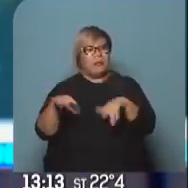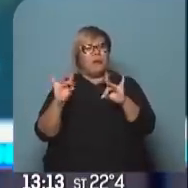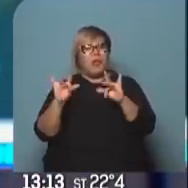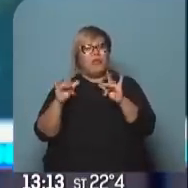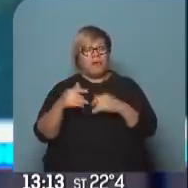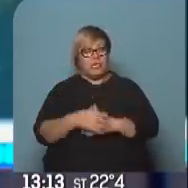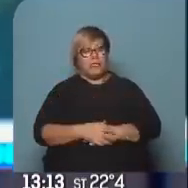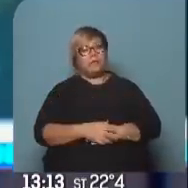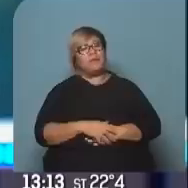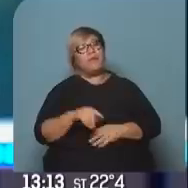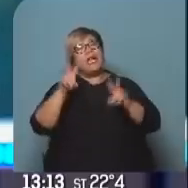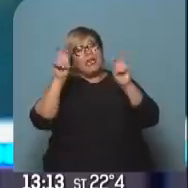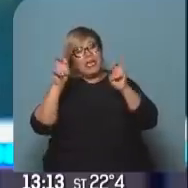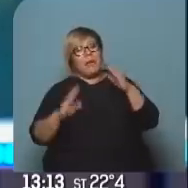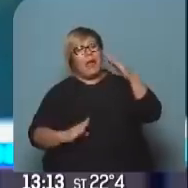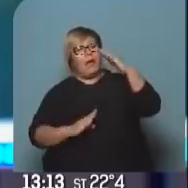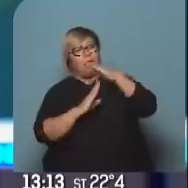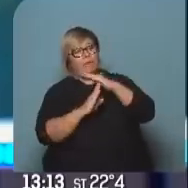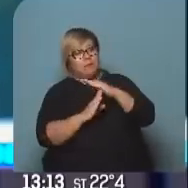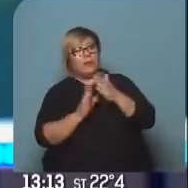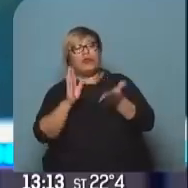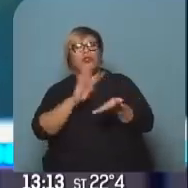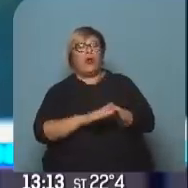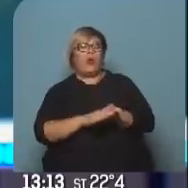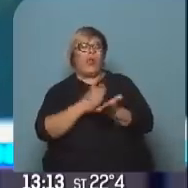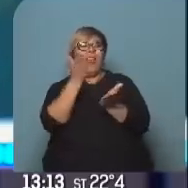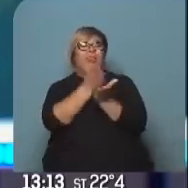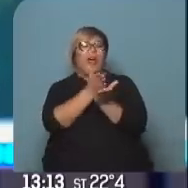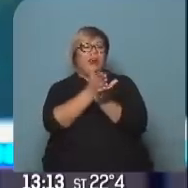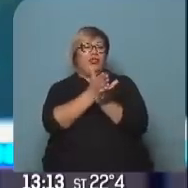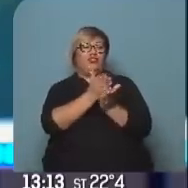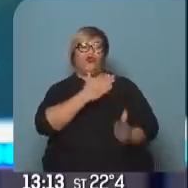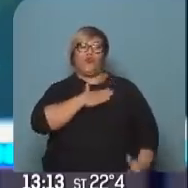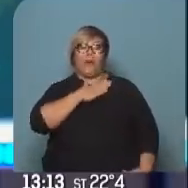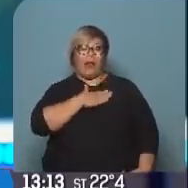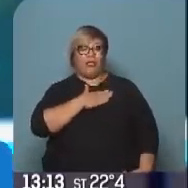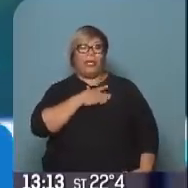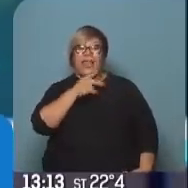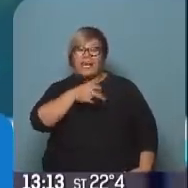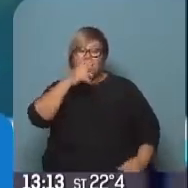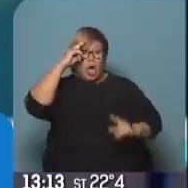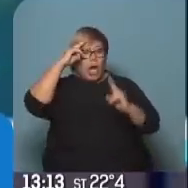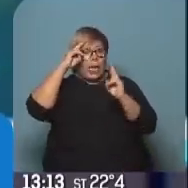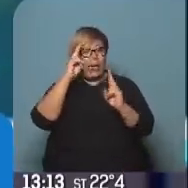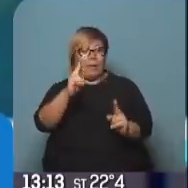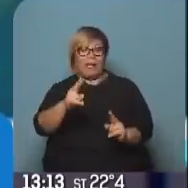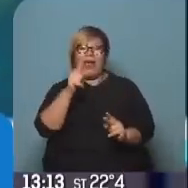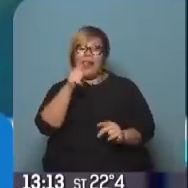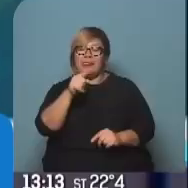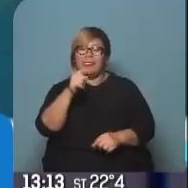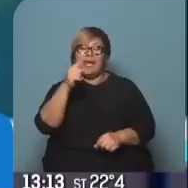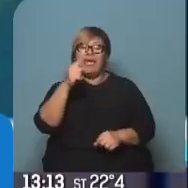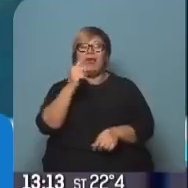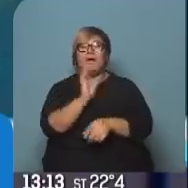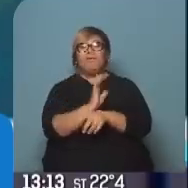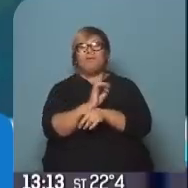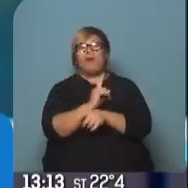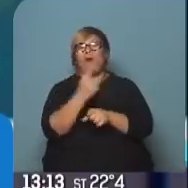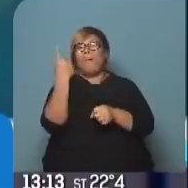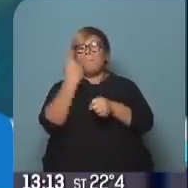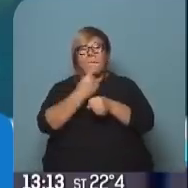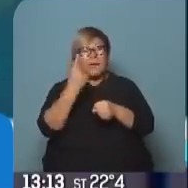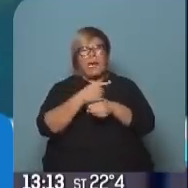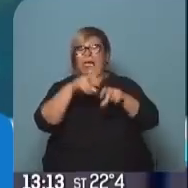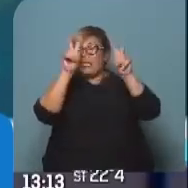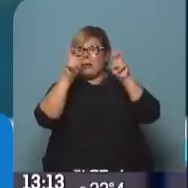de los temas fundamentales es derechos humanos, el respeto de los derechos humanos. Pero está la Organización de los Estados Americanos,